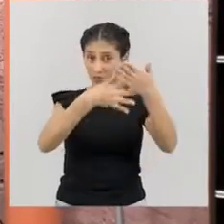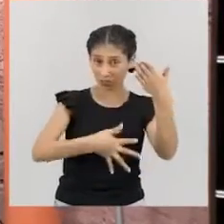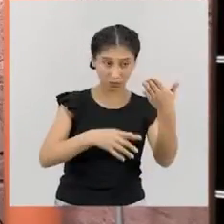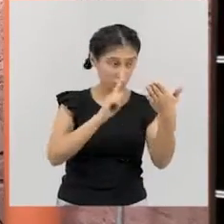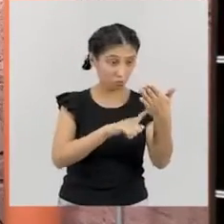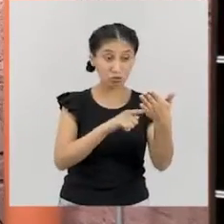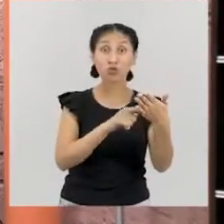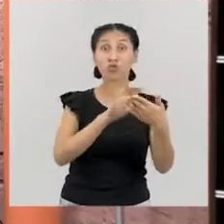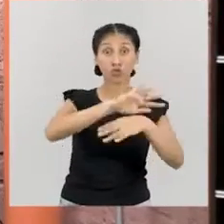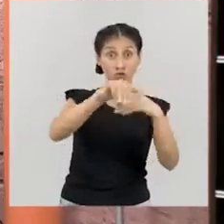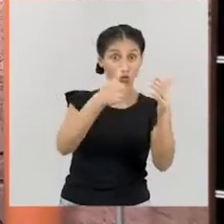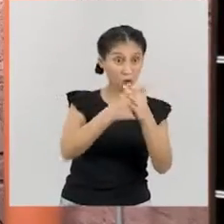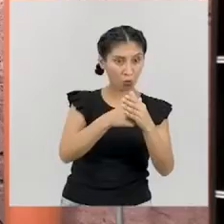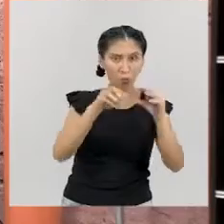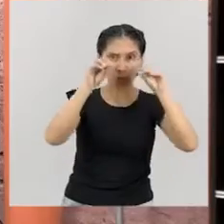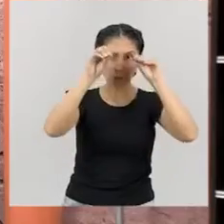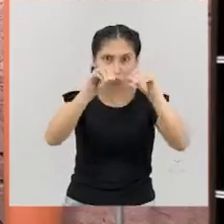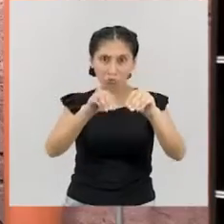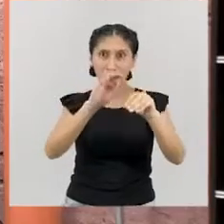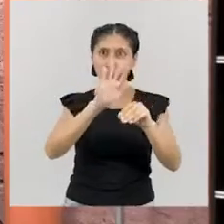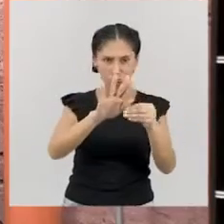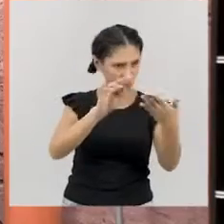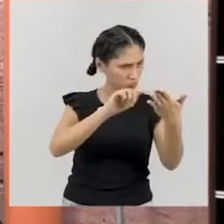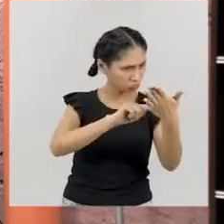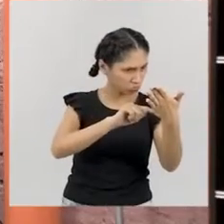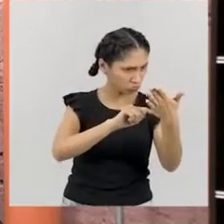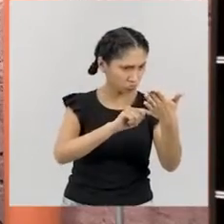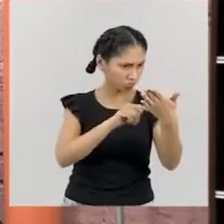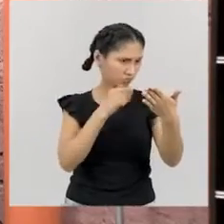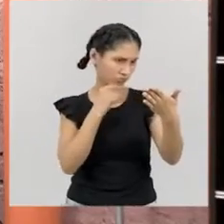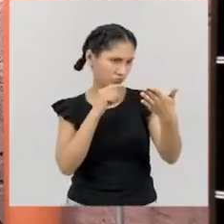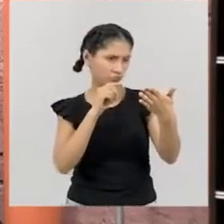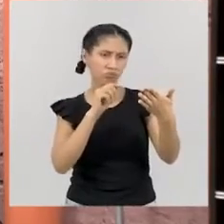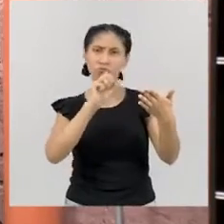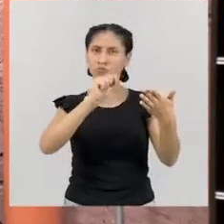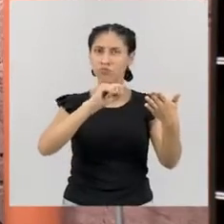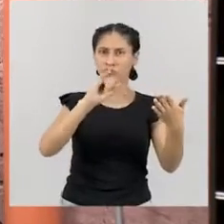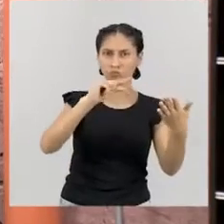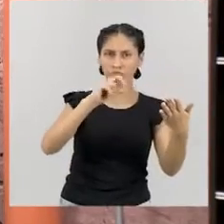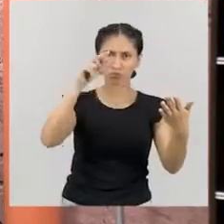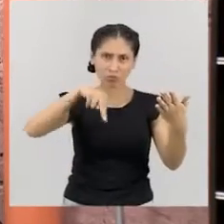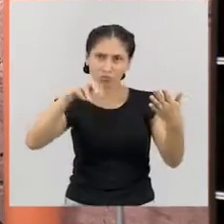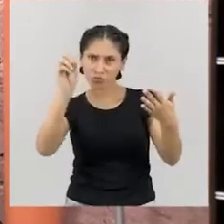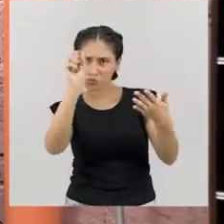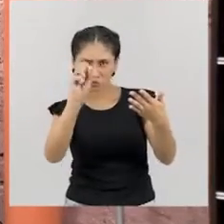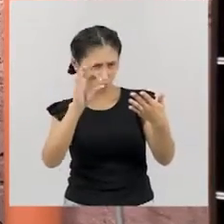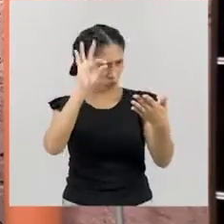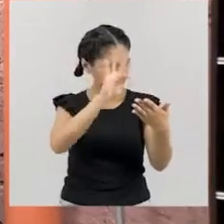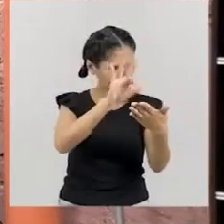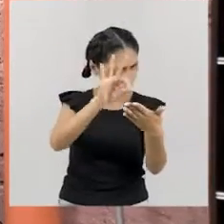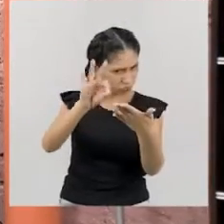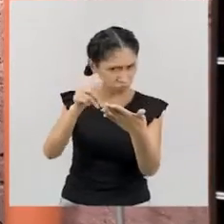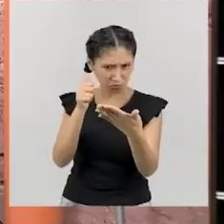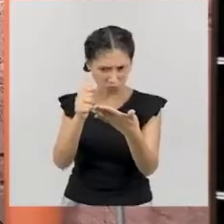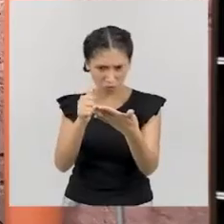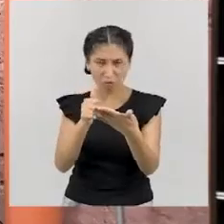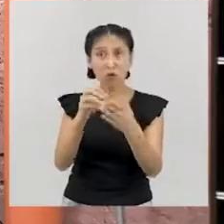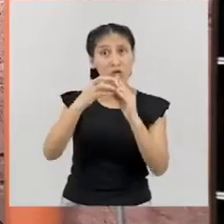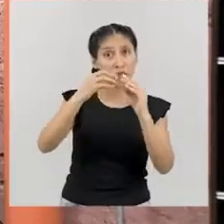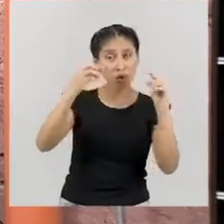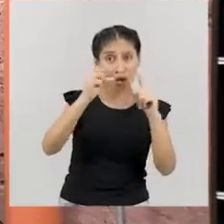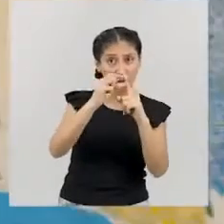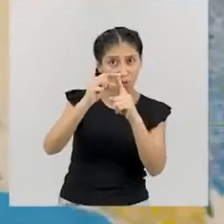están bien establecidos. Y también puede observar que no existen problemas de puntuación o que se haya abusado de